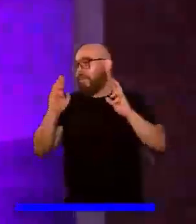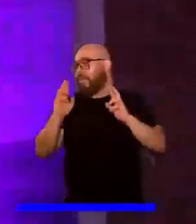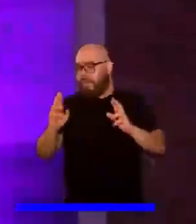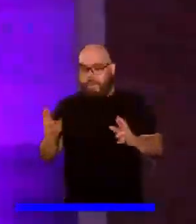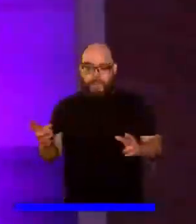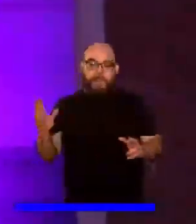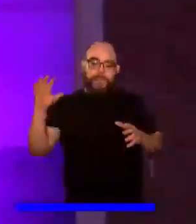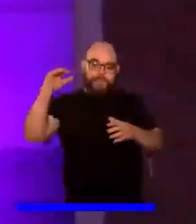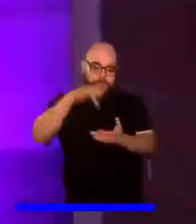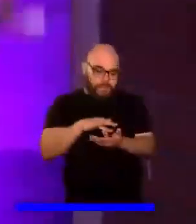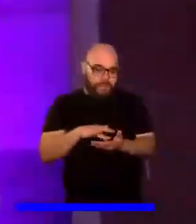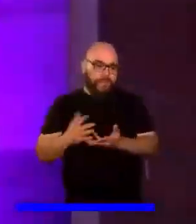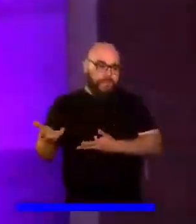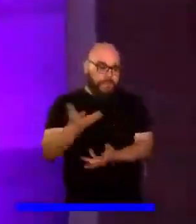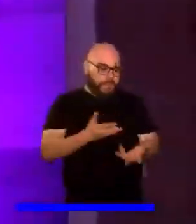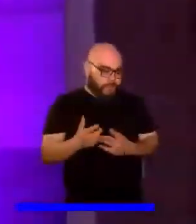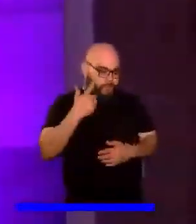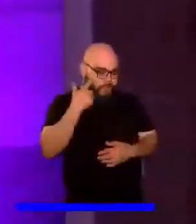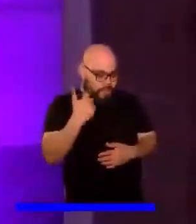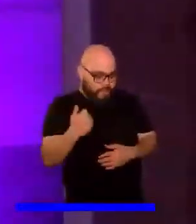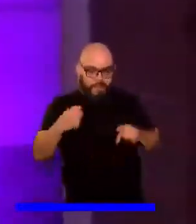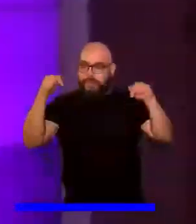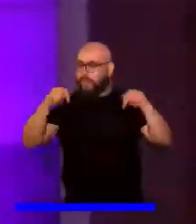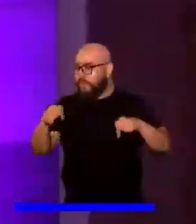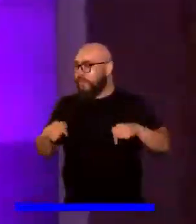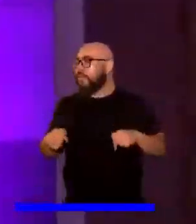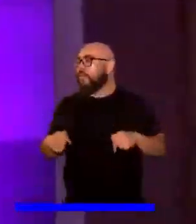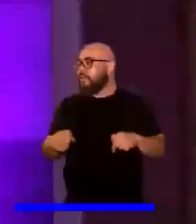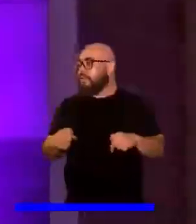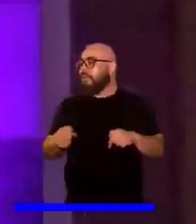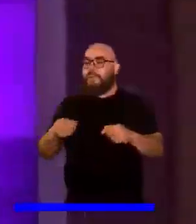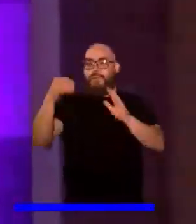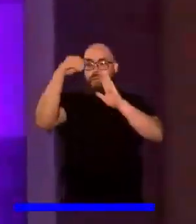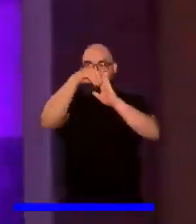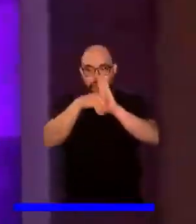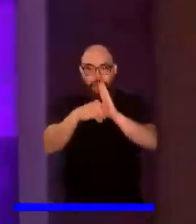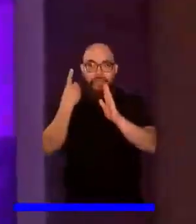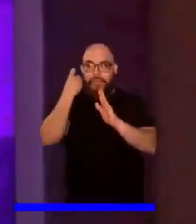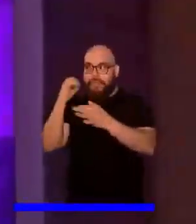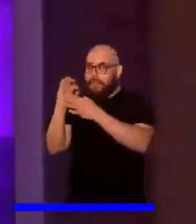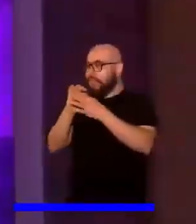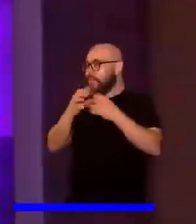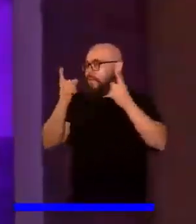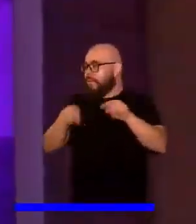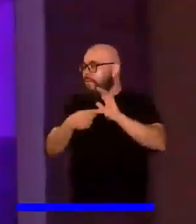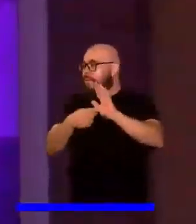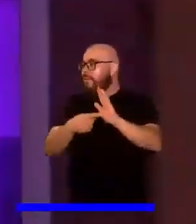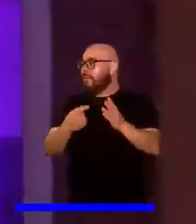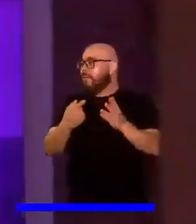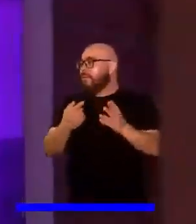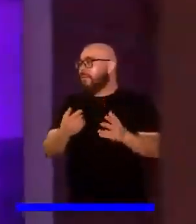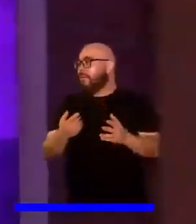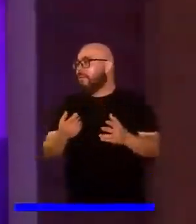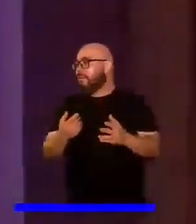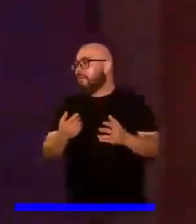con nosotros. Así que qué chévere que estén acá. Van a ver mucho contenido que vimos ayer también. Para quienes no, pues espero